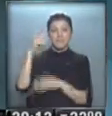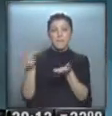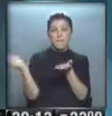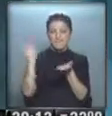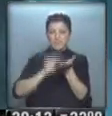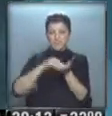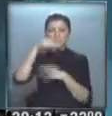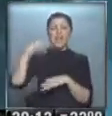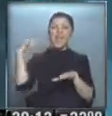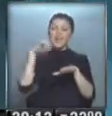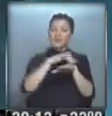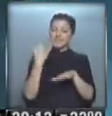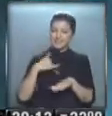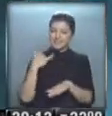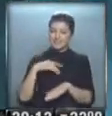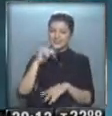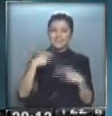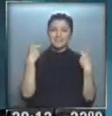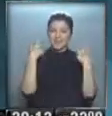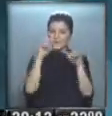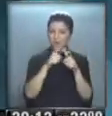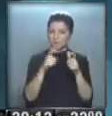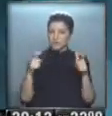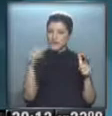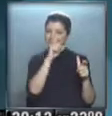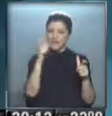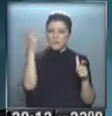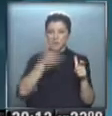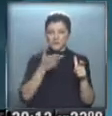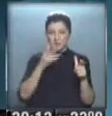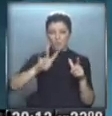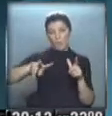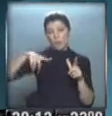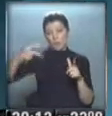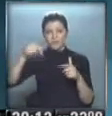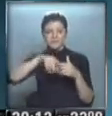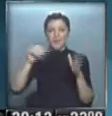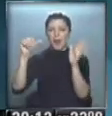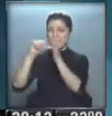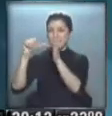Aerolíneas Argentinas incrementó más del 100% sus frecuencias al país vecino